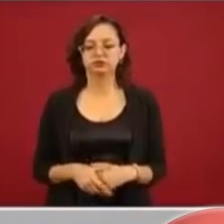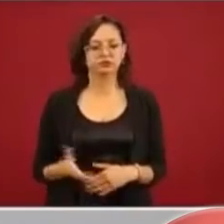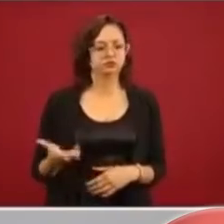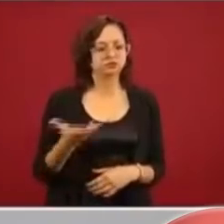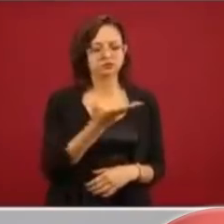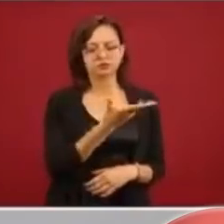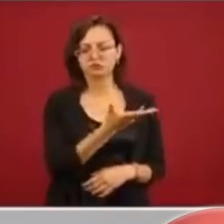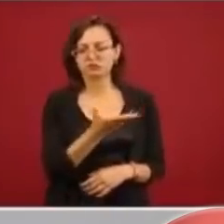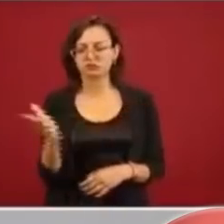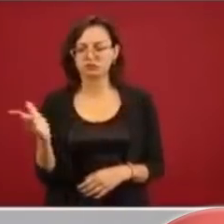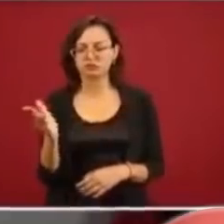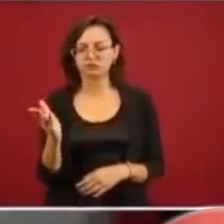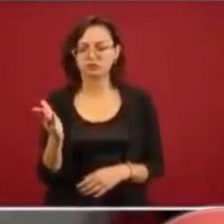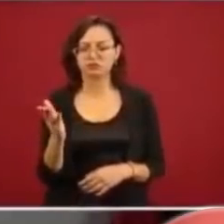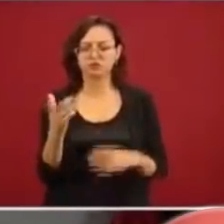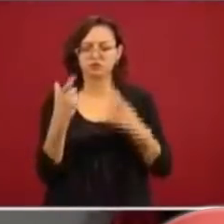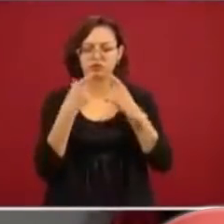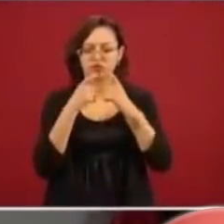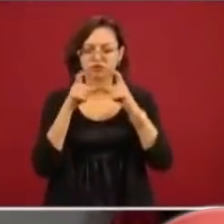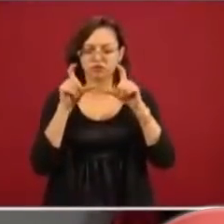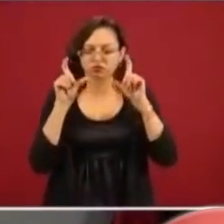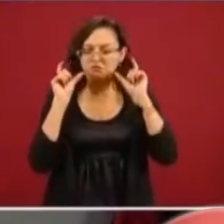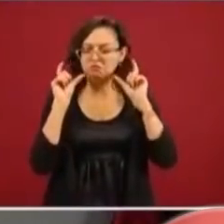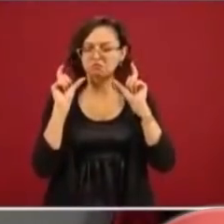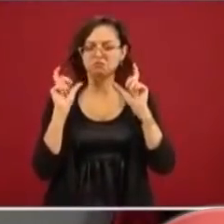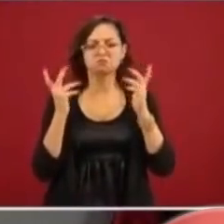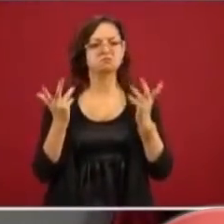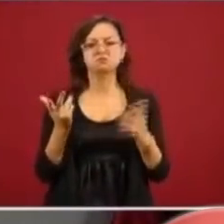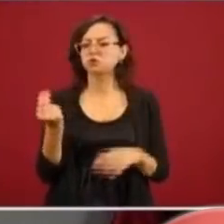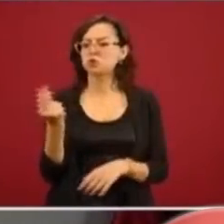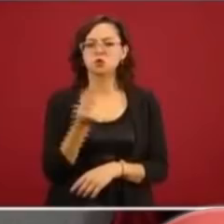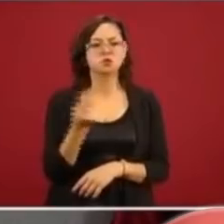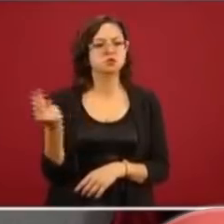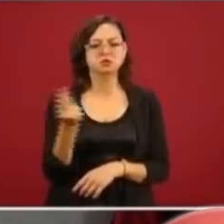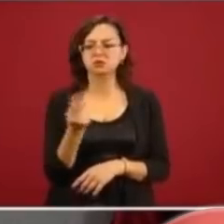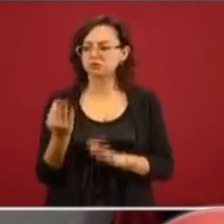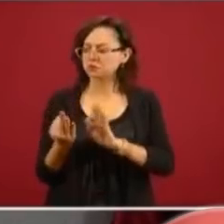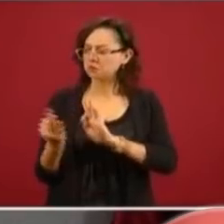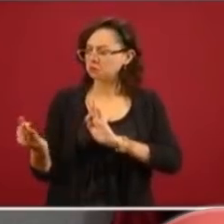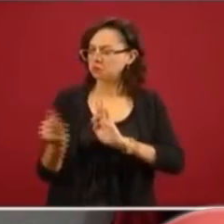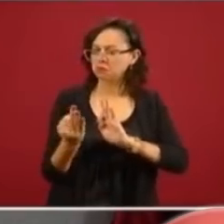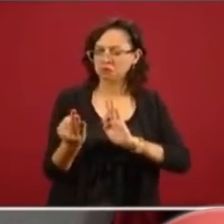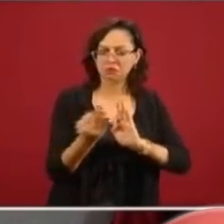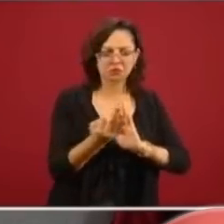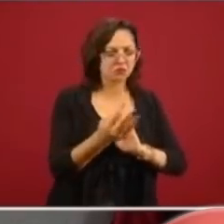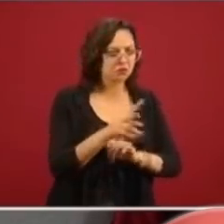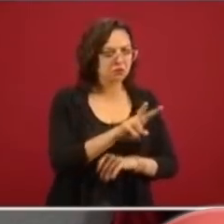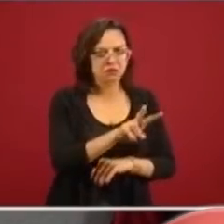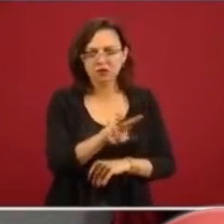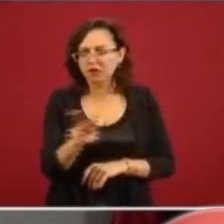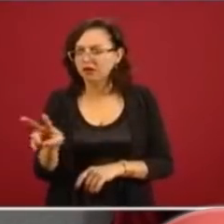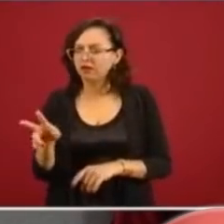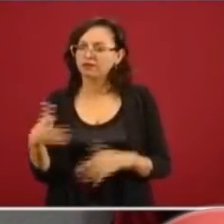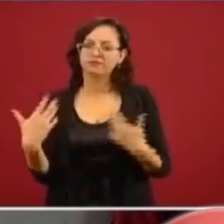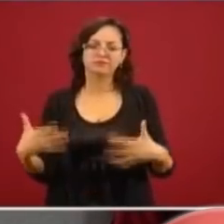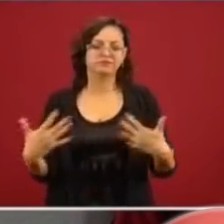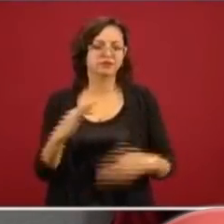el protector, que en este momento y con la sana distancia no es necesario. Los felicito y desde luego les agradezco